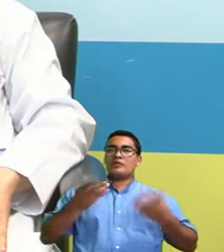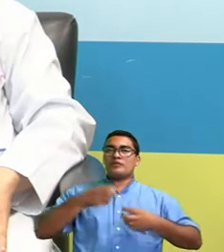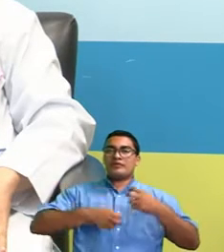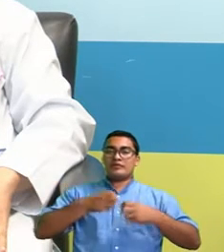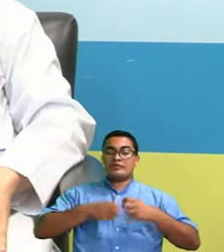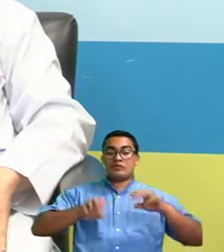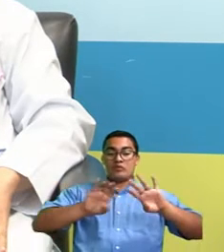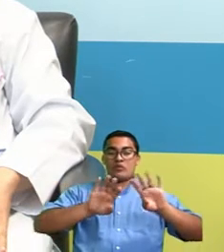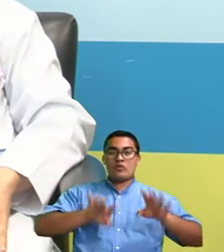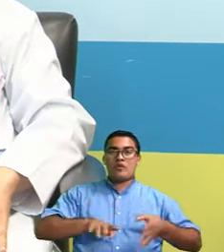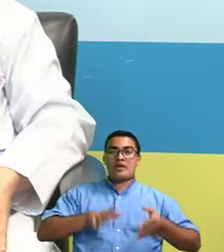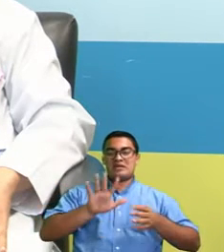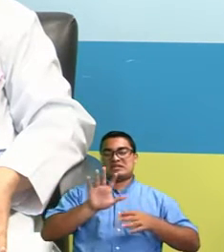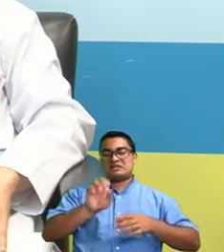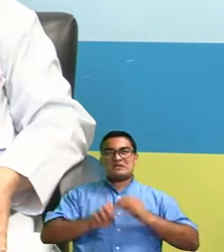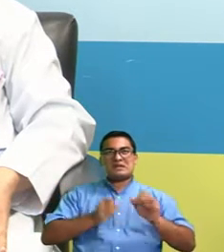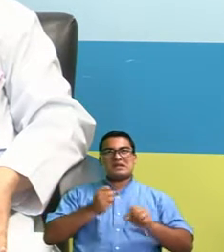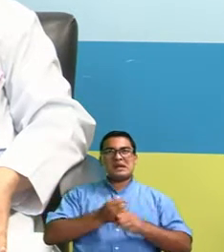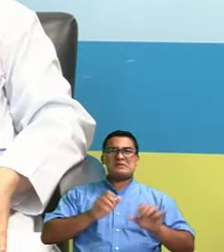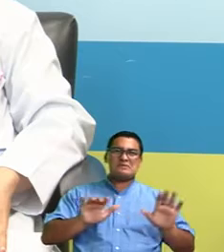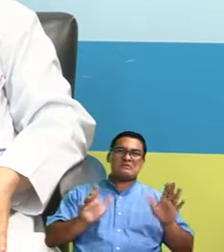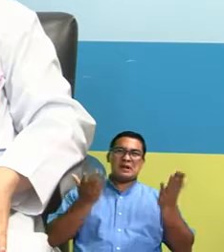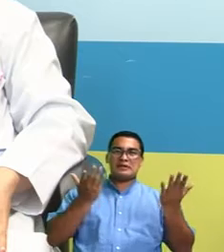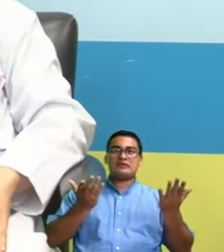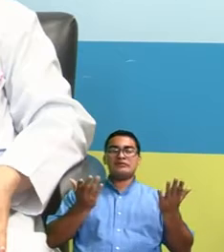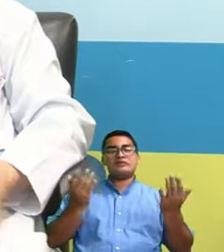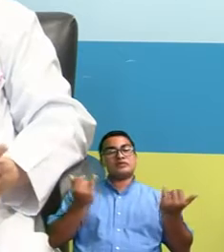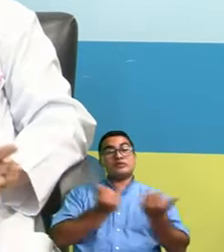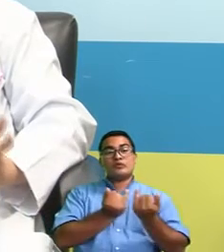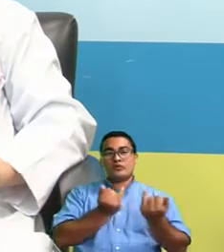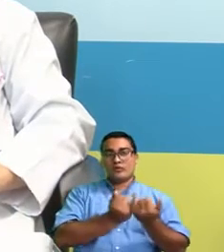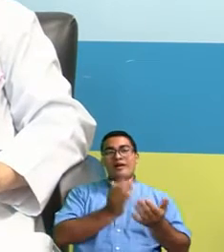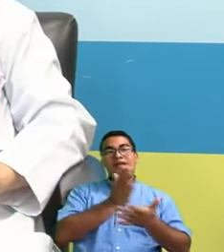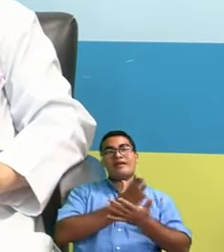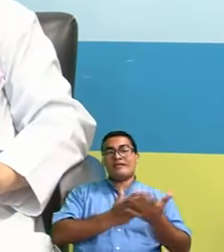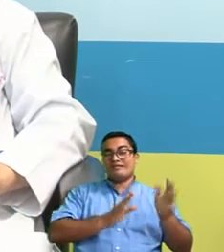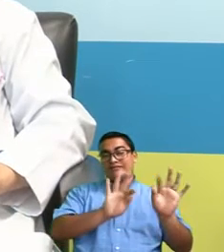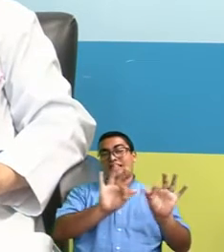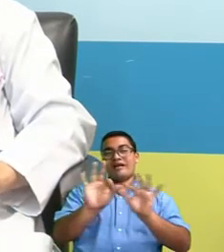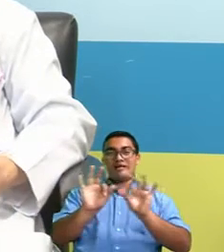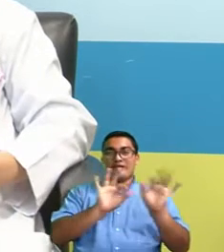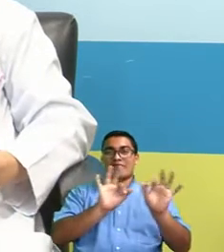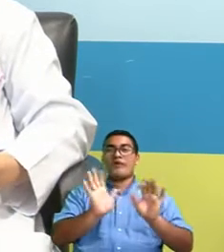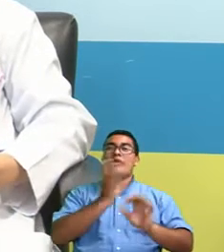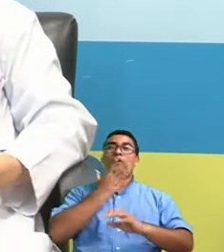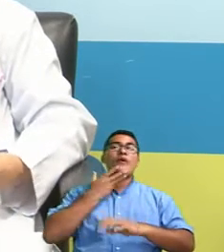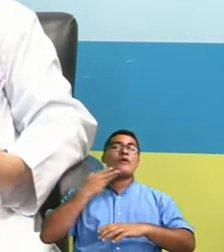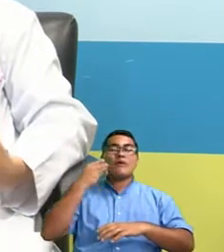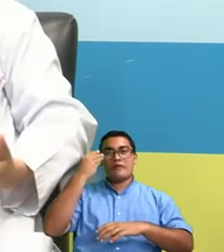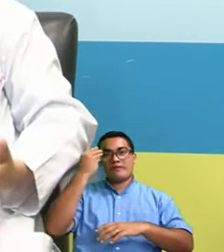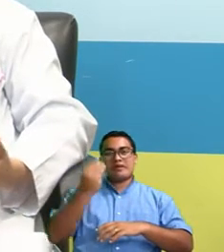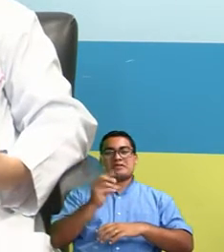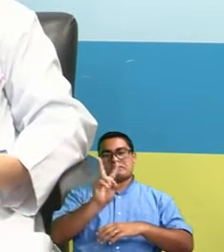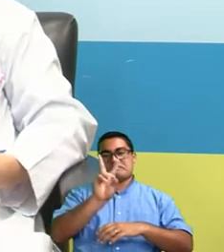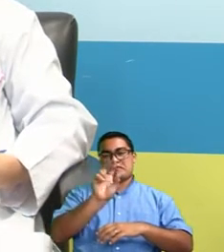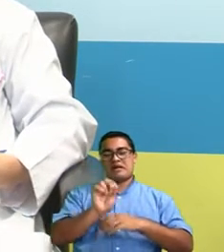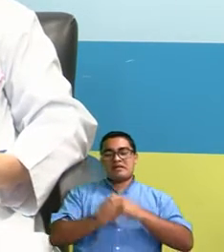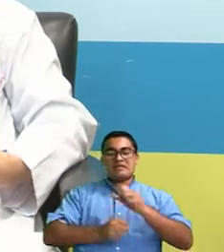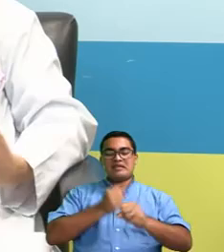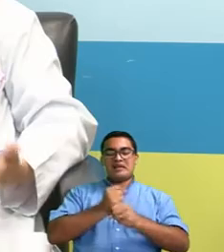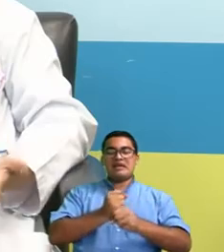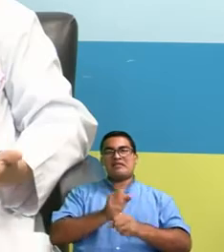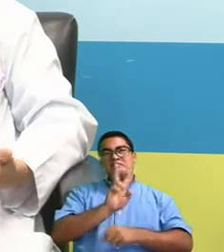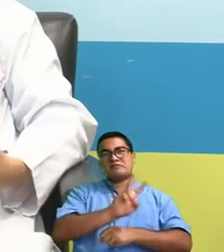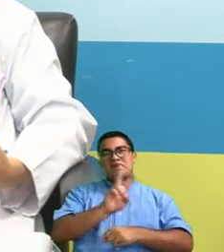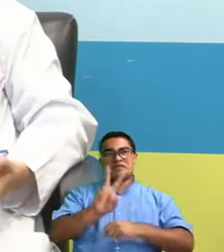mujeres mayores de 50 años, pero de igual forma, pues ese es donde se concentra la mayor parte, pero hay pacientes de 20 años, 22